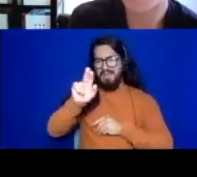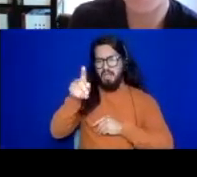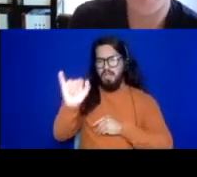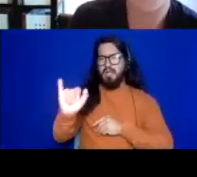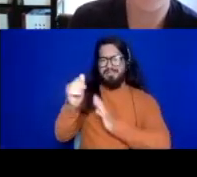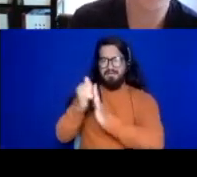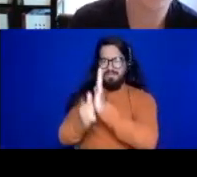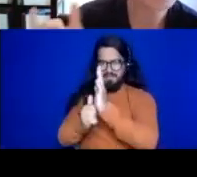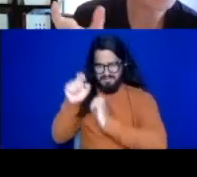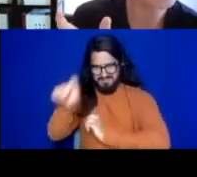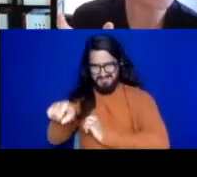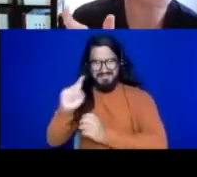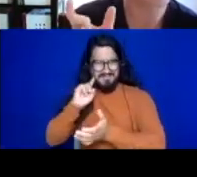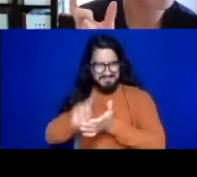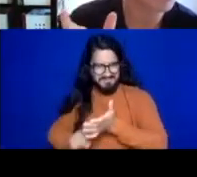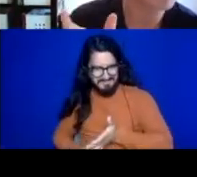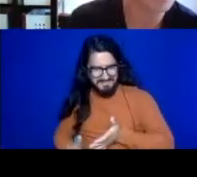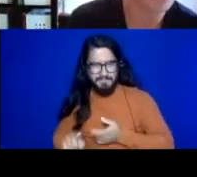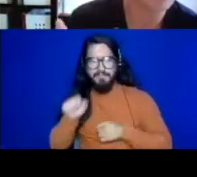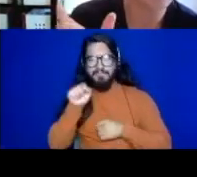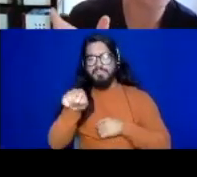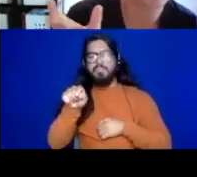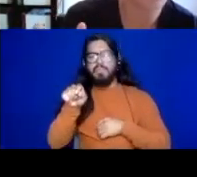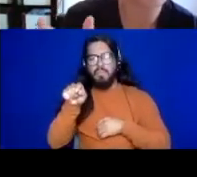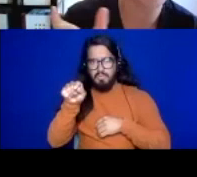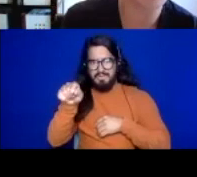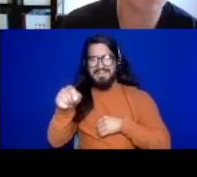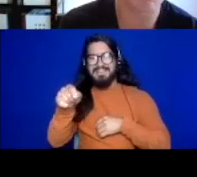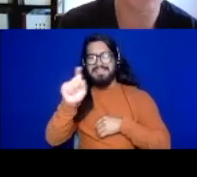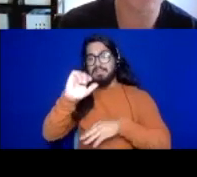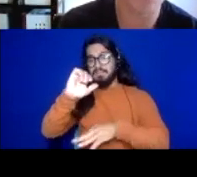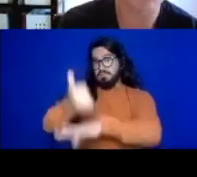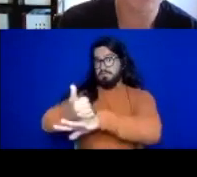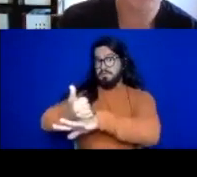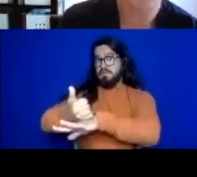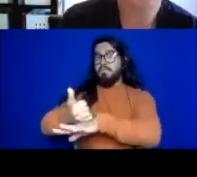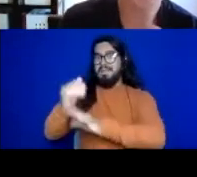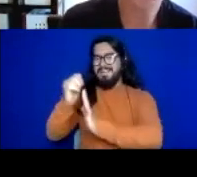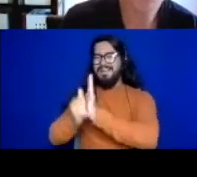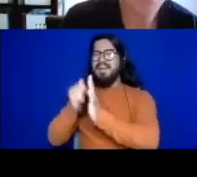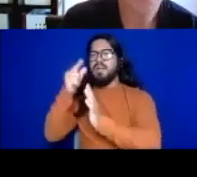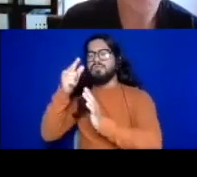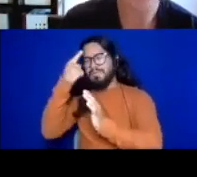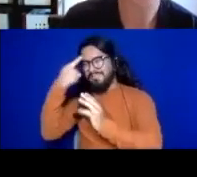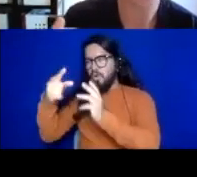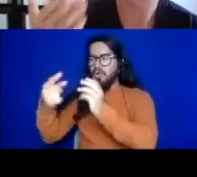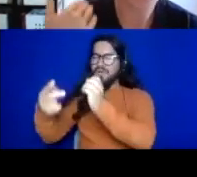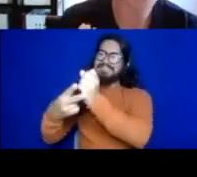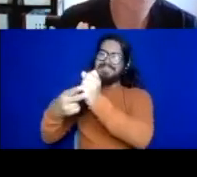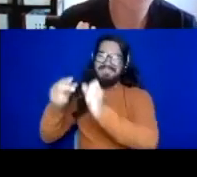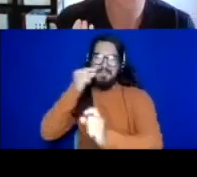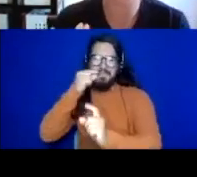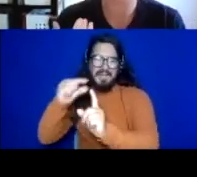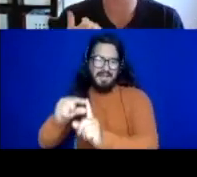de autenticación y tu Outfit. Entonces nosotros instalamos una cuenta de Outfit y pudimos